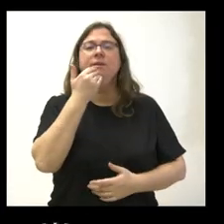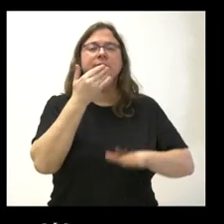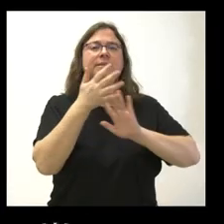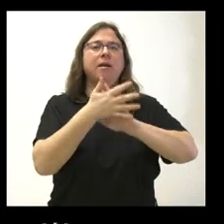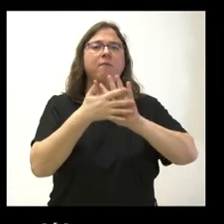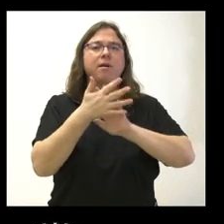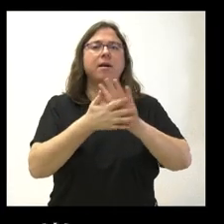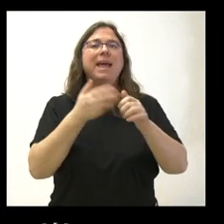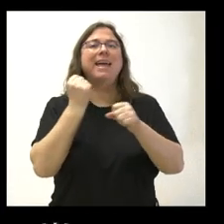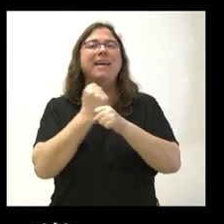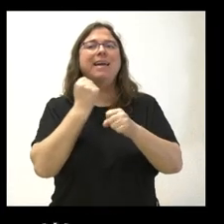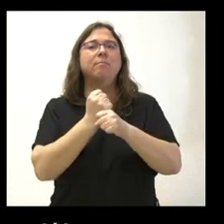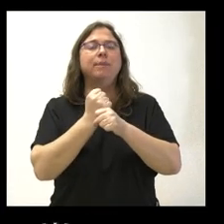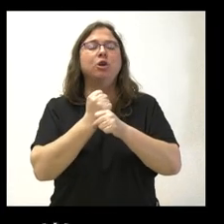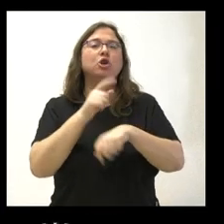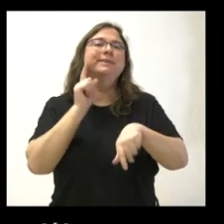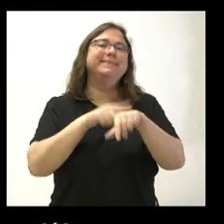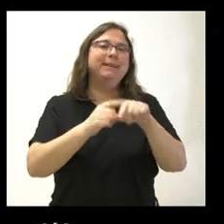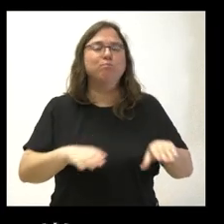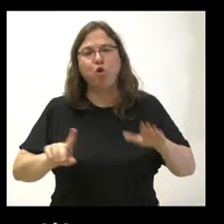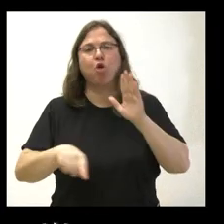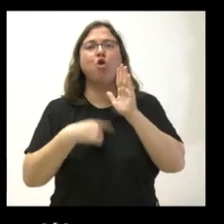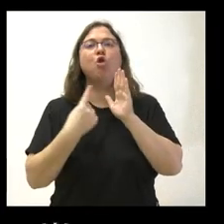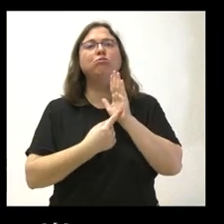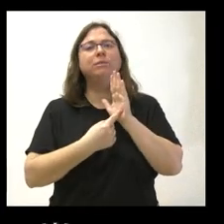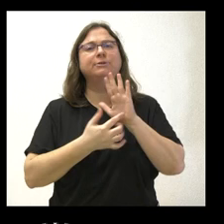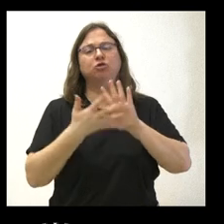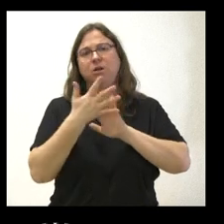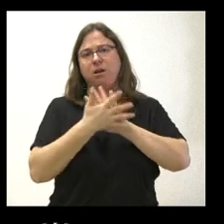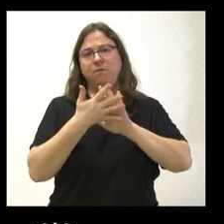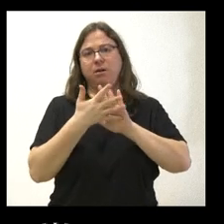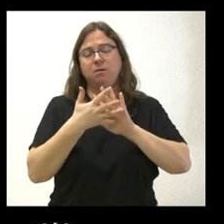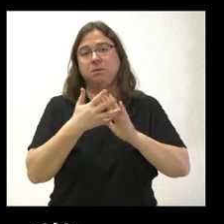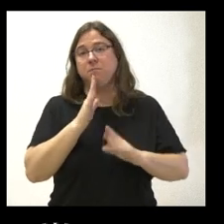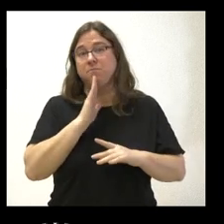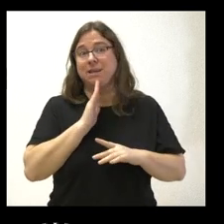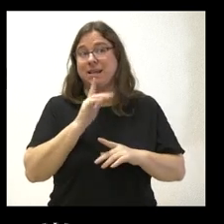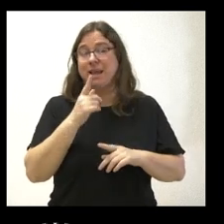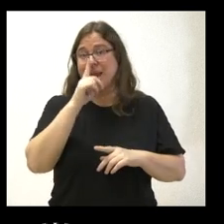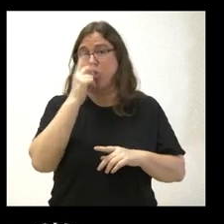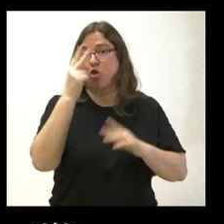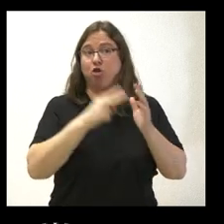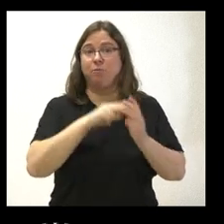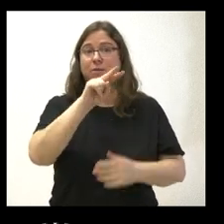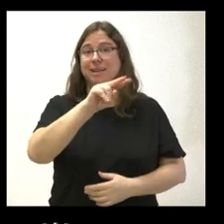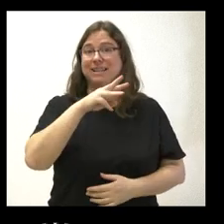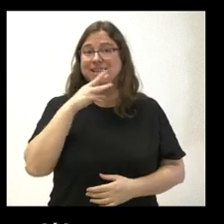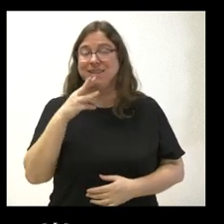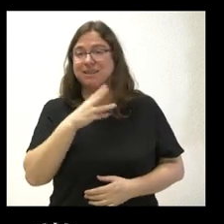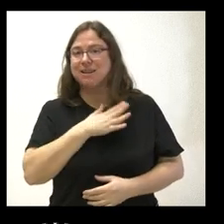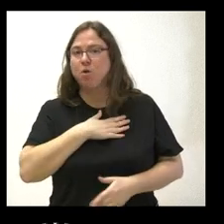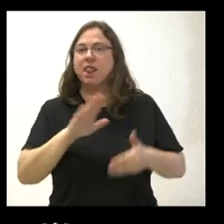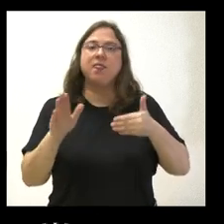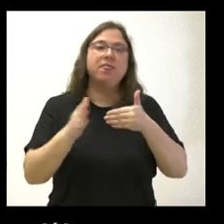empleo equivalente a tiempo completo eh se nos habla de que la previsión del cierre 2023 es del cero un incremento del